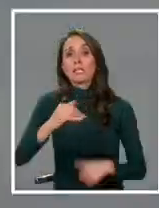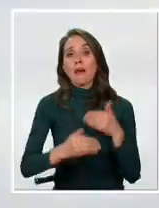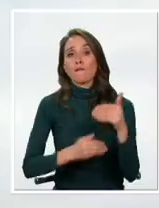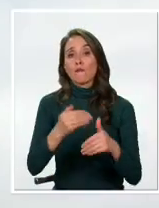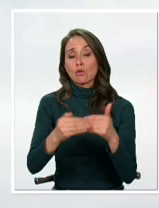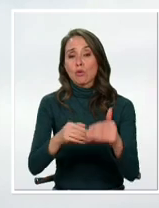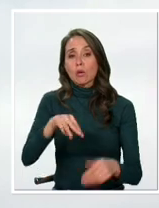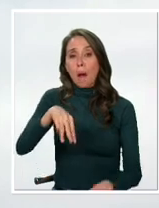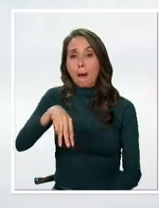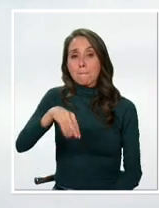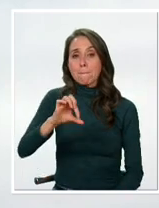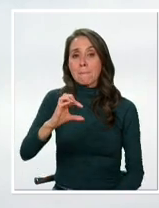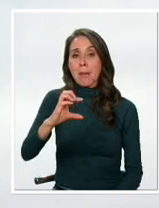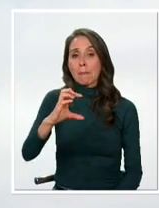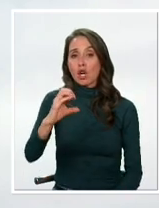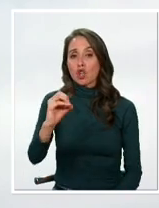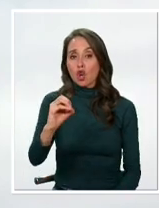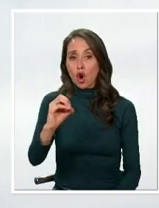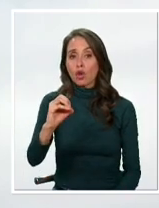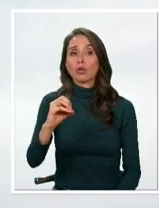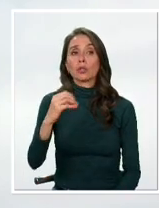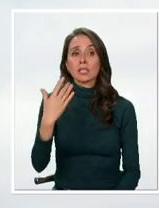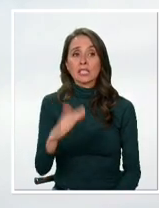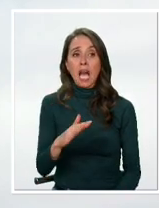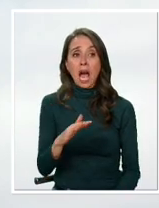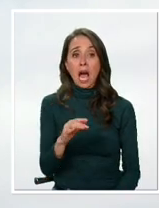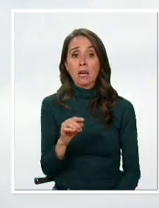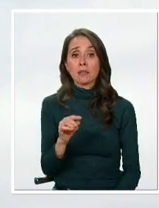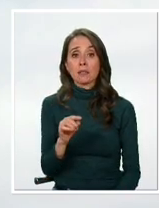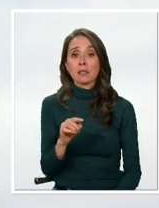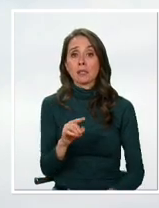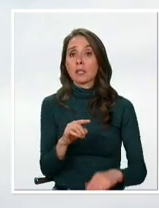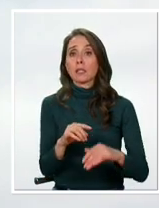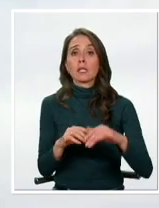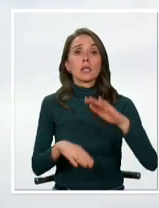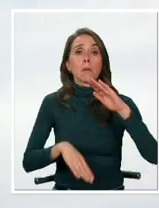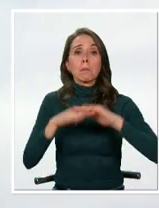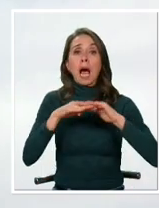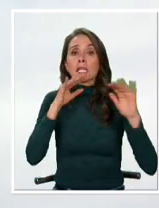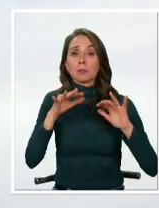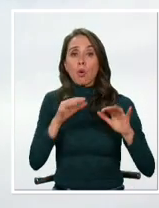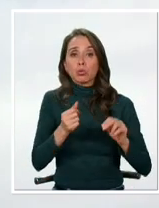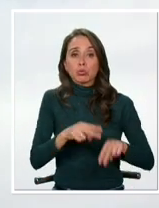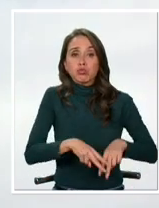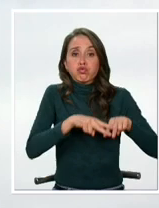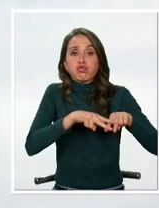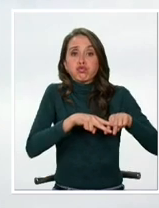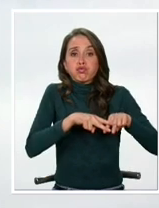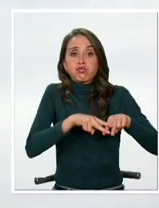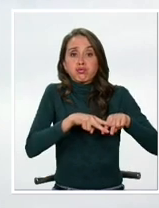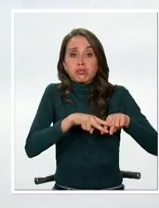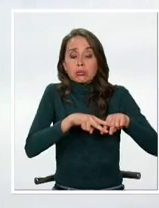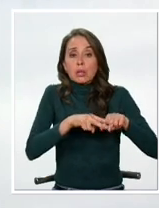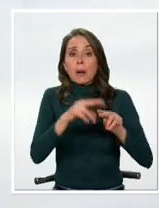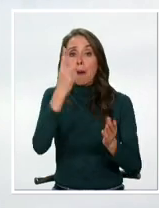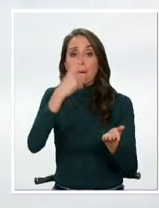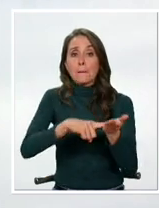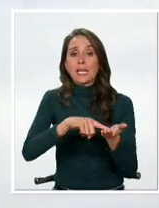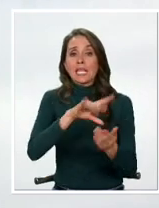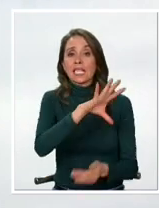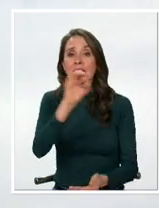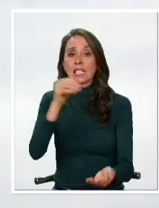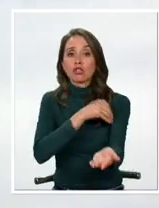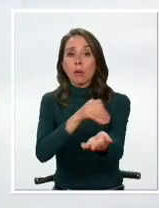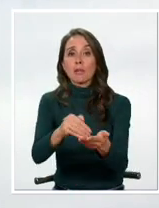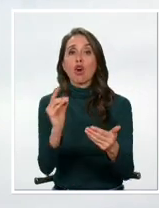el mepco ya alcanzó su máximo de uso de recursos de 1500